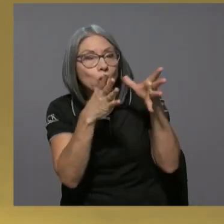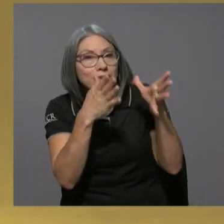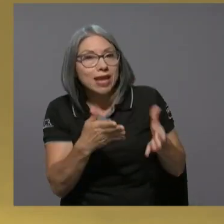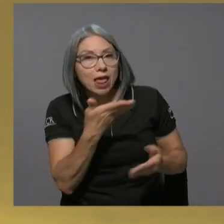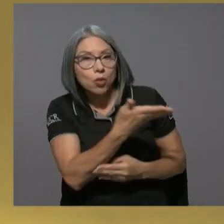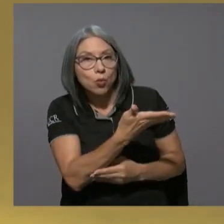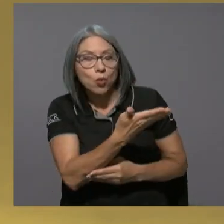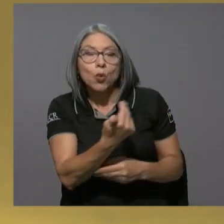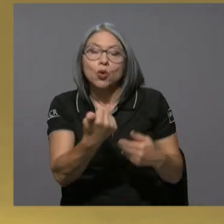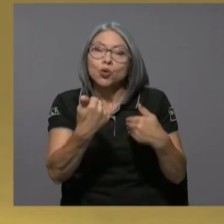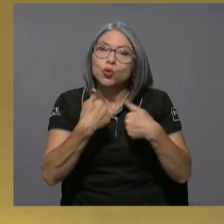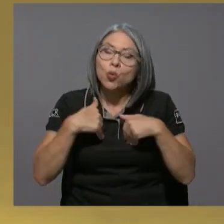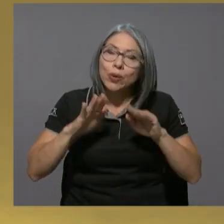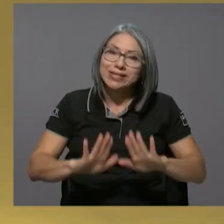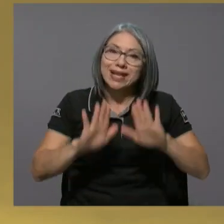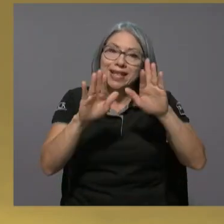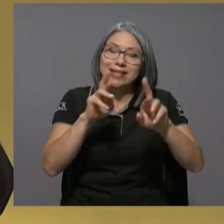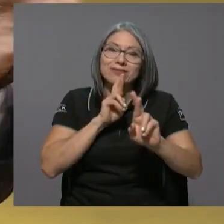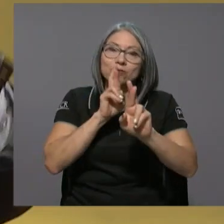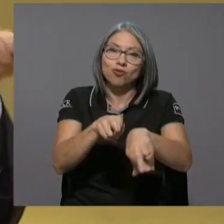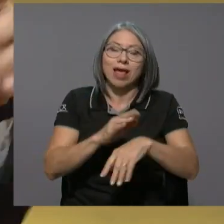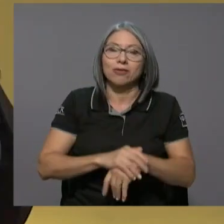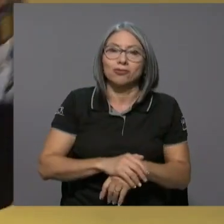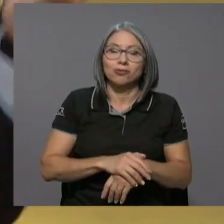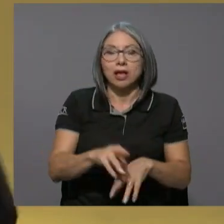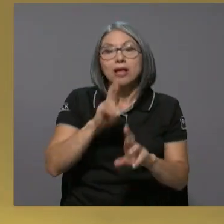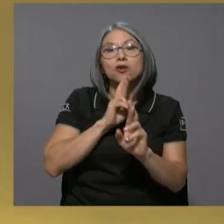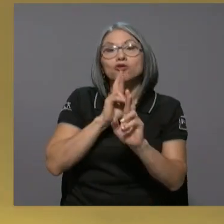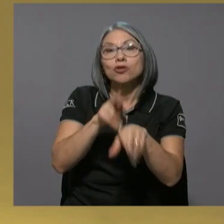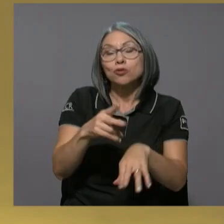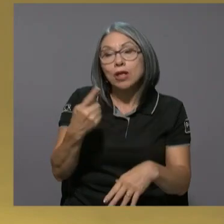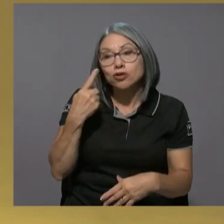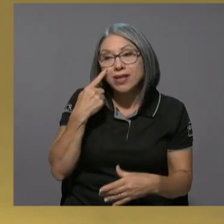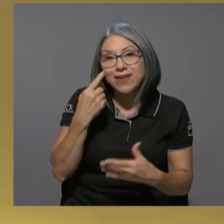excelentes resultados, y los resultados se veían en